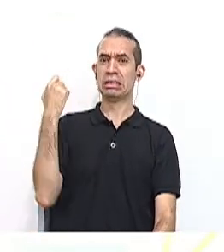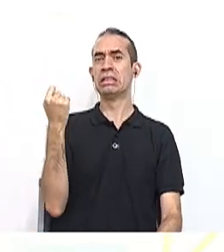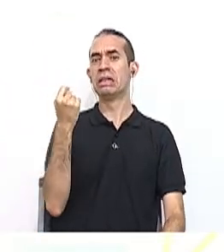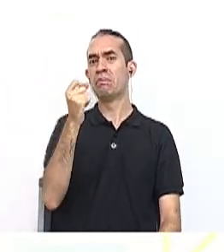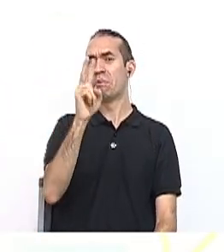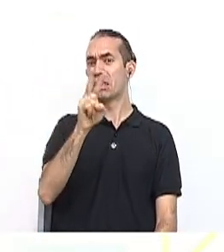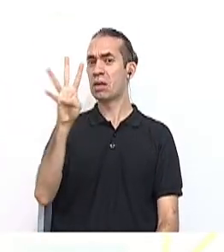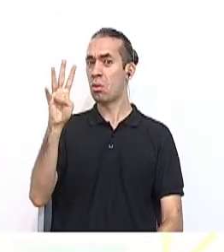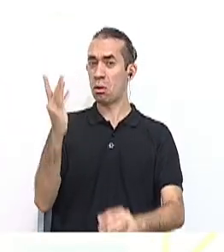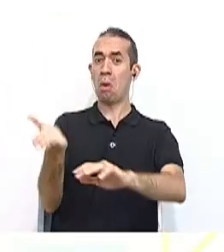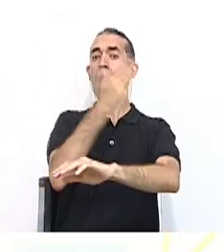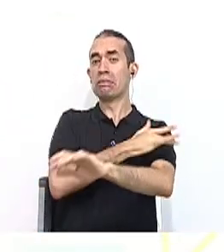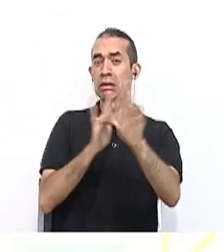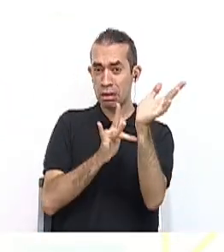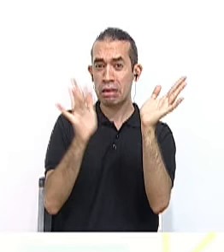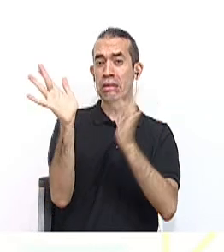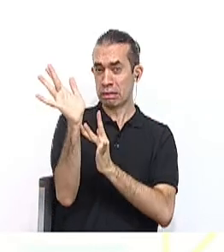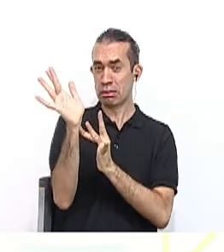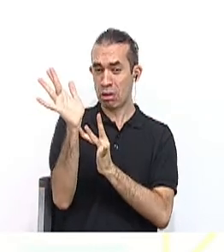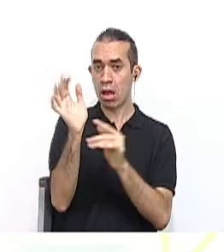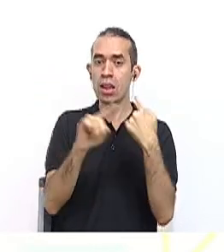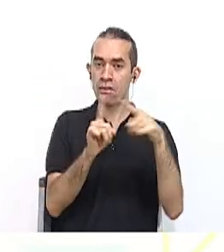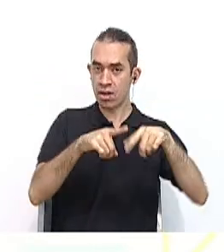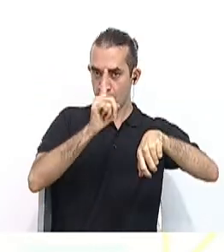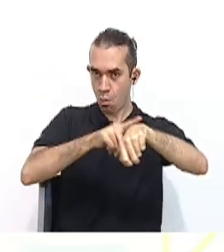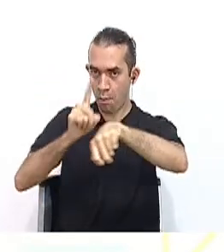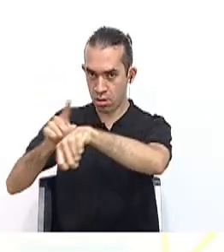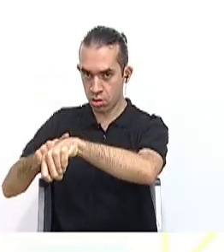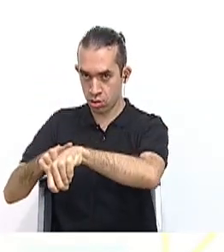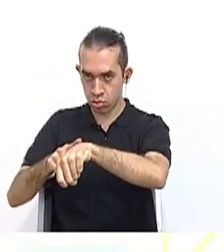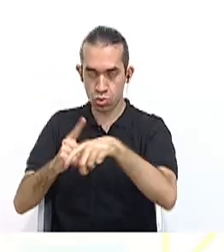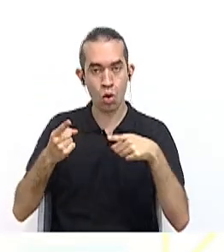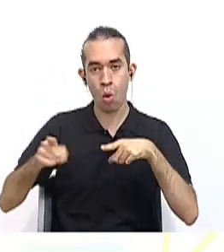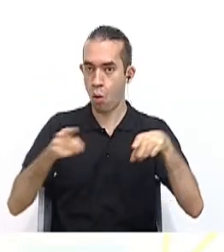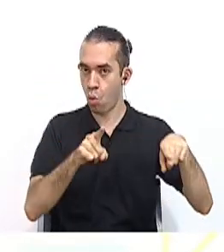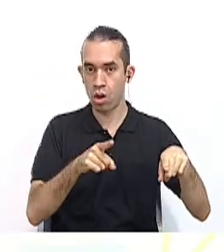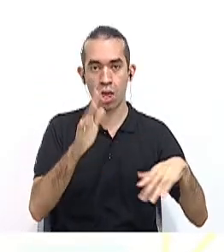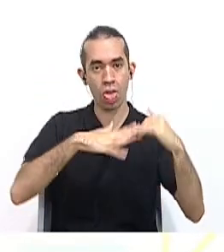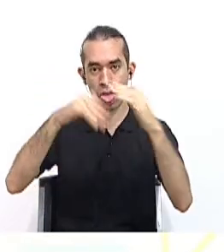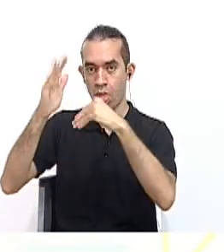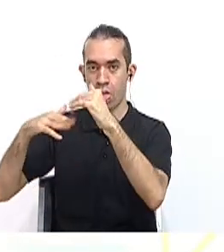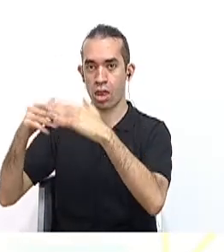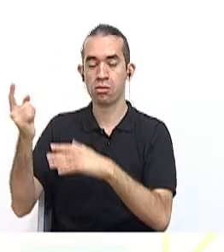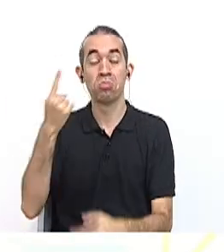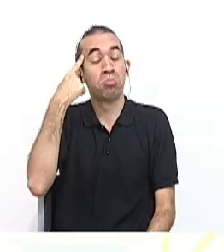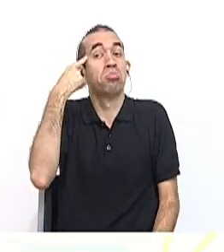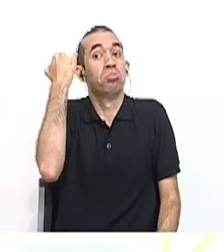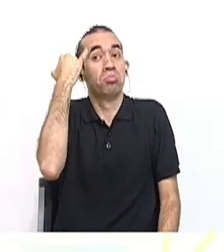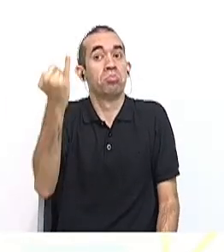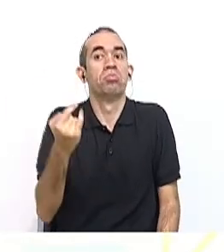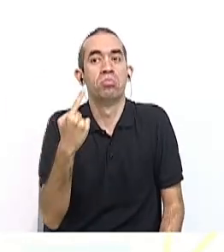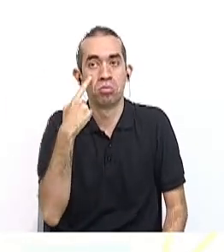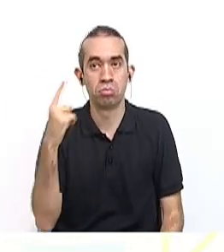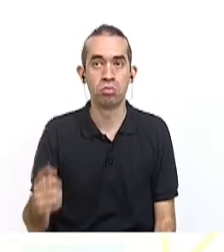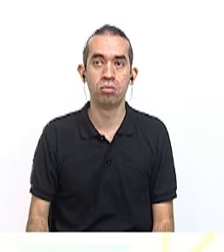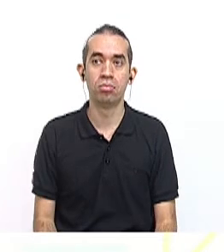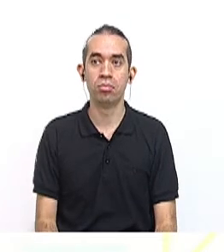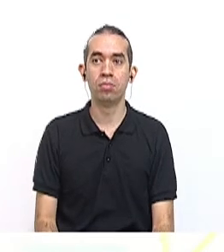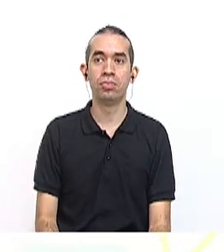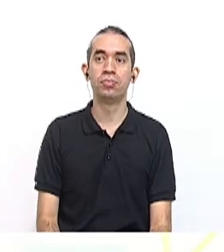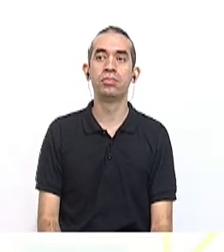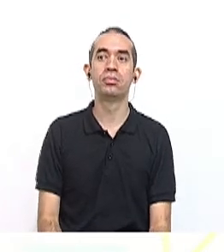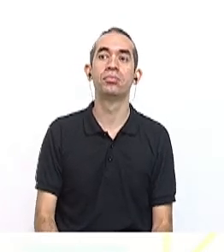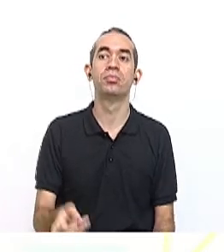24 a.C.? En diferentes momentos. Y se nos ocurrió lo siguiente. Observemos, nos dan